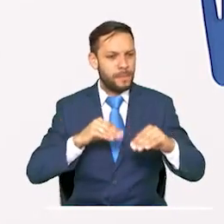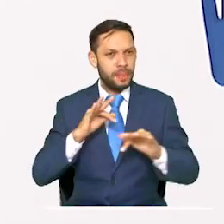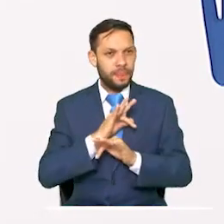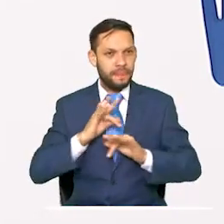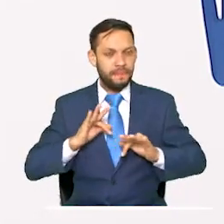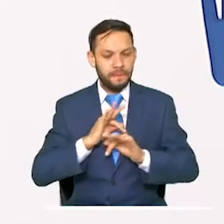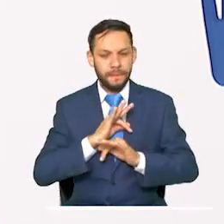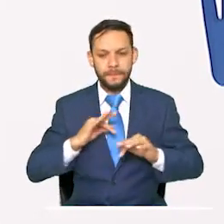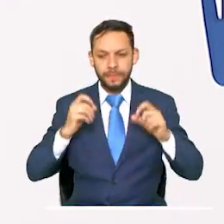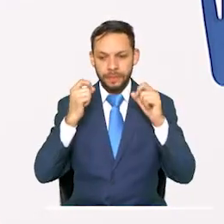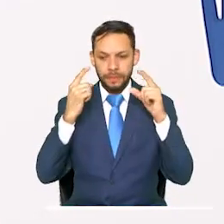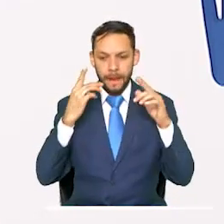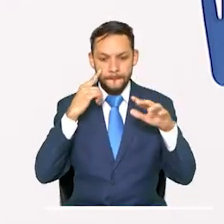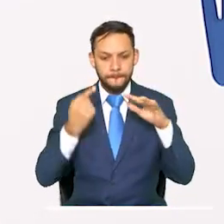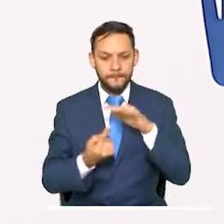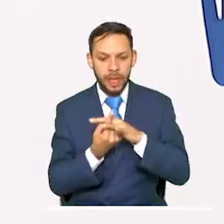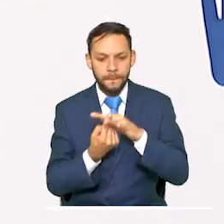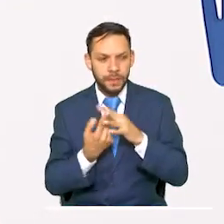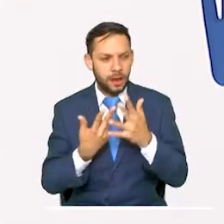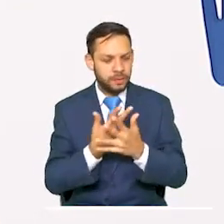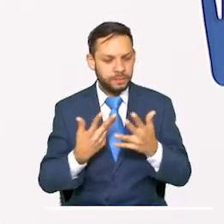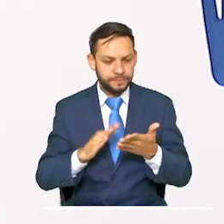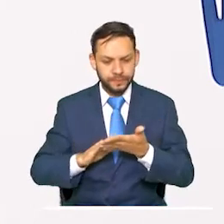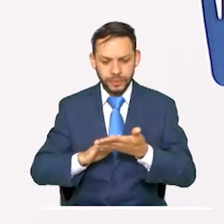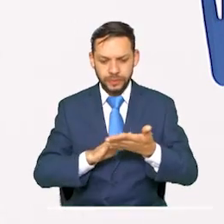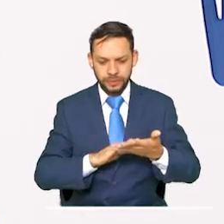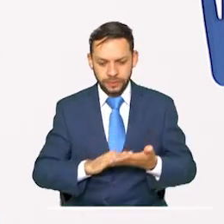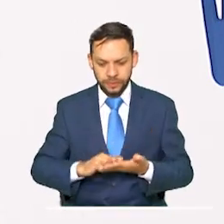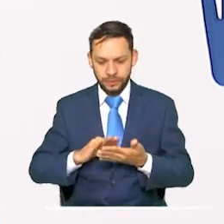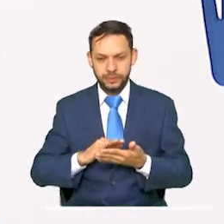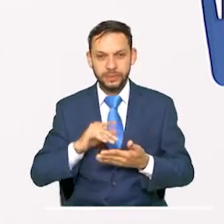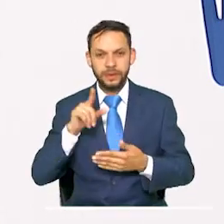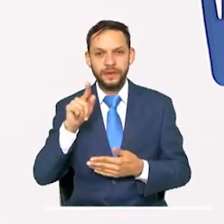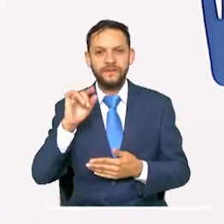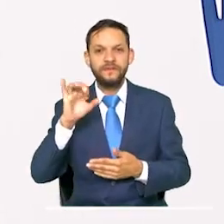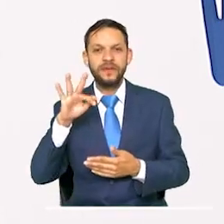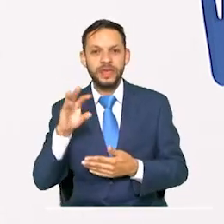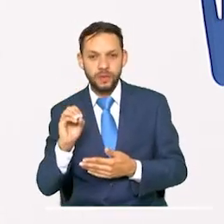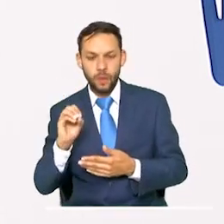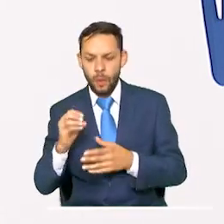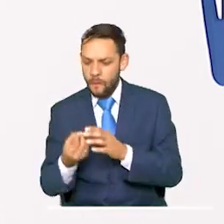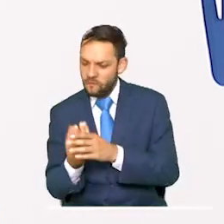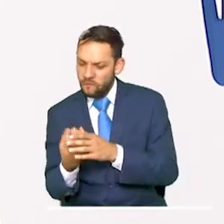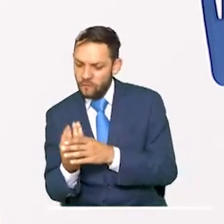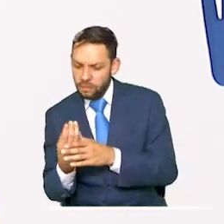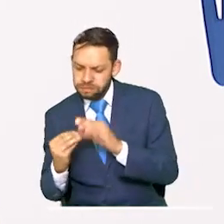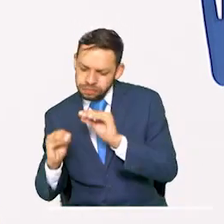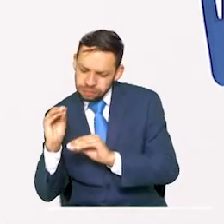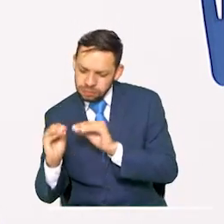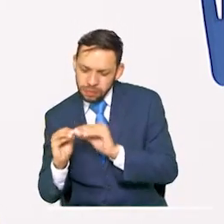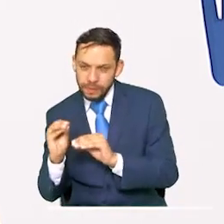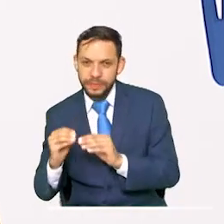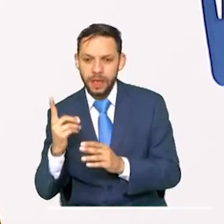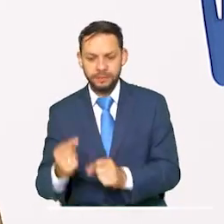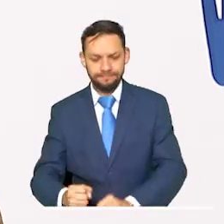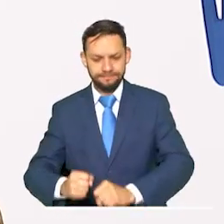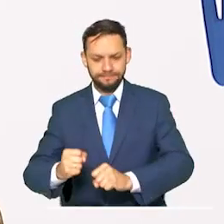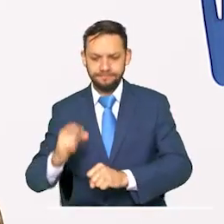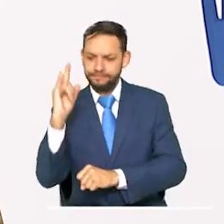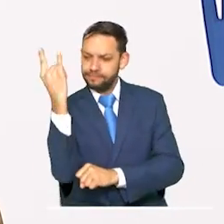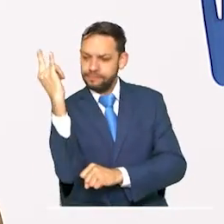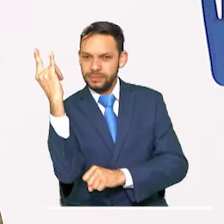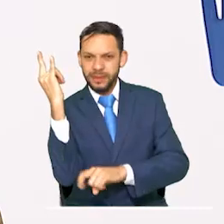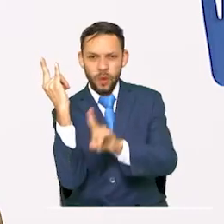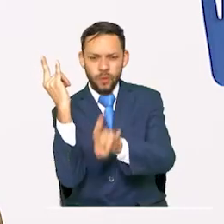van apareciendo las investigaciones de la fitoterapia, que es el estudio de las plantas medicinales. Y ustedes han podido